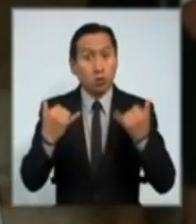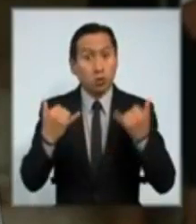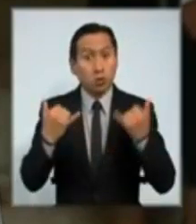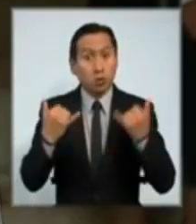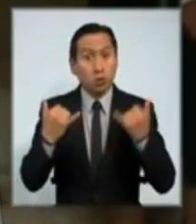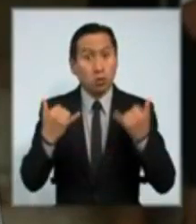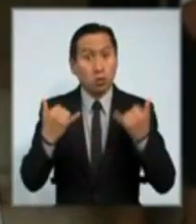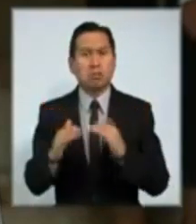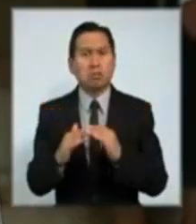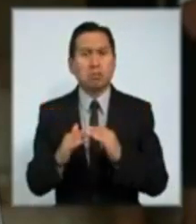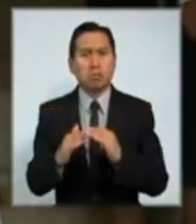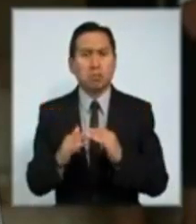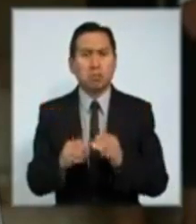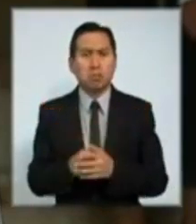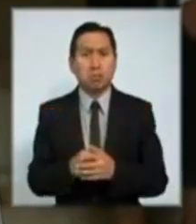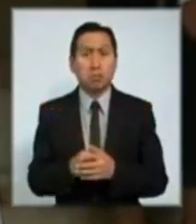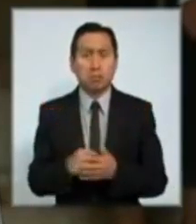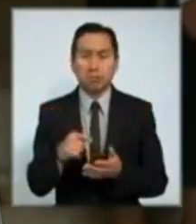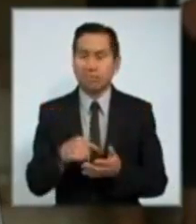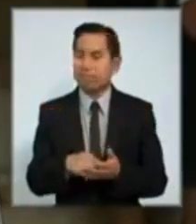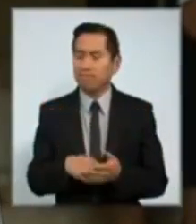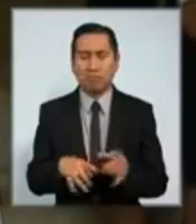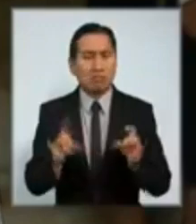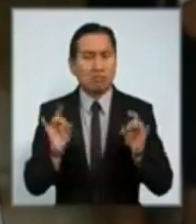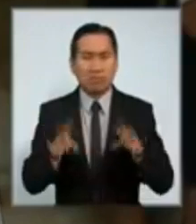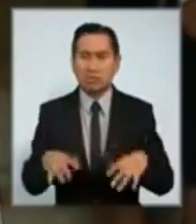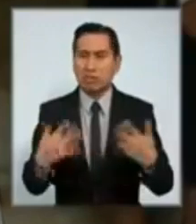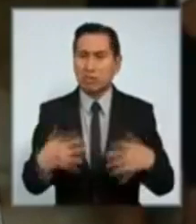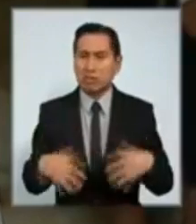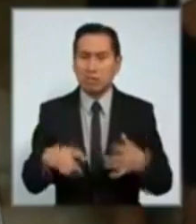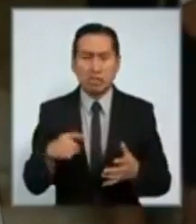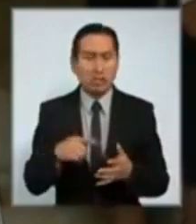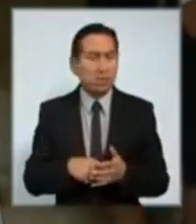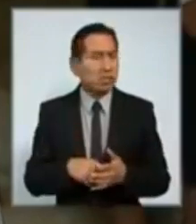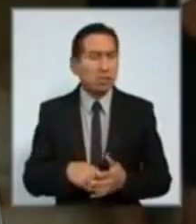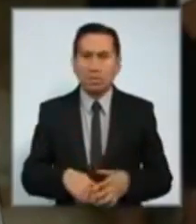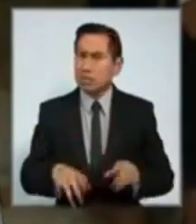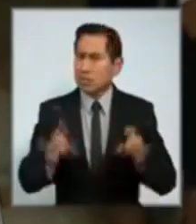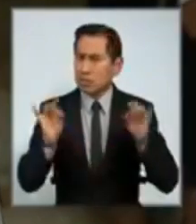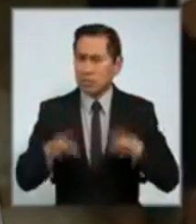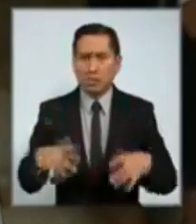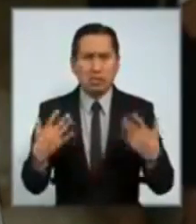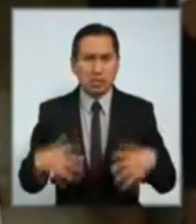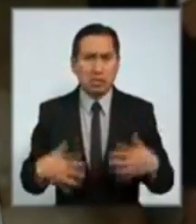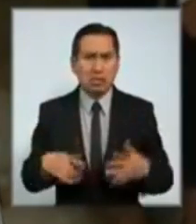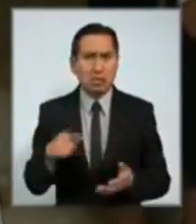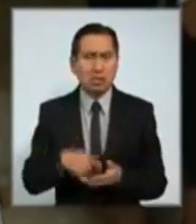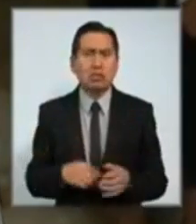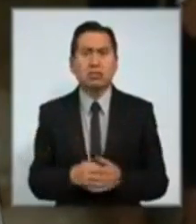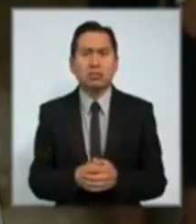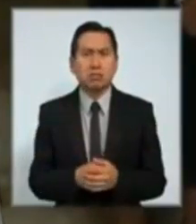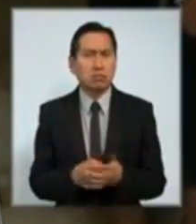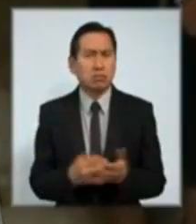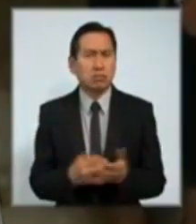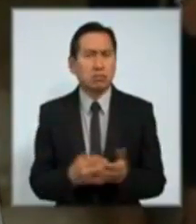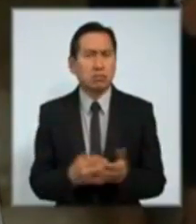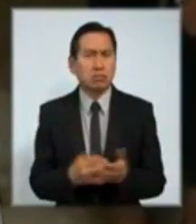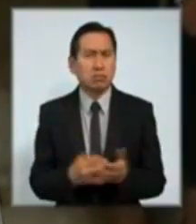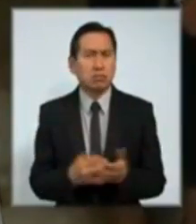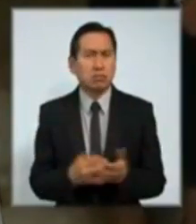cuarentena. Y eso es grave, eso es muy grave, porque muchas